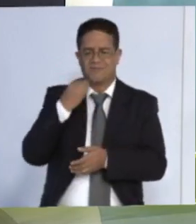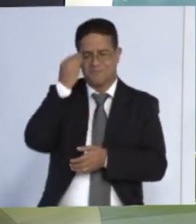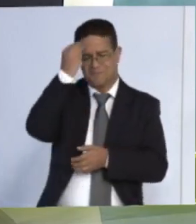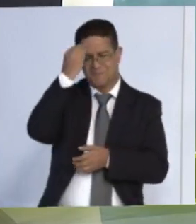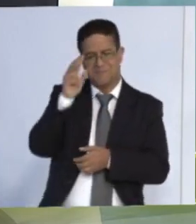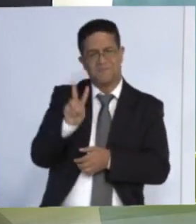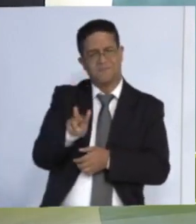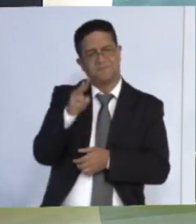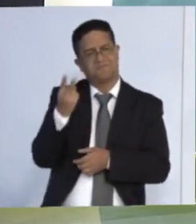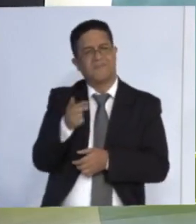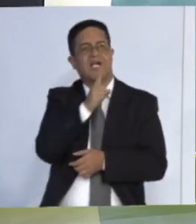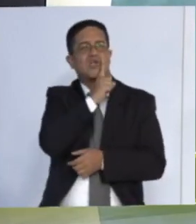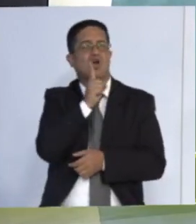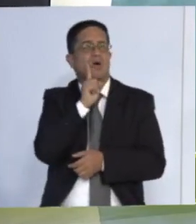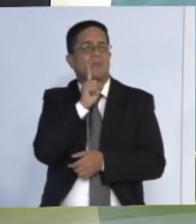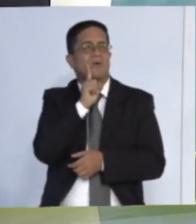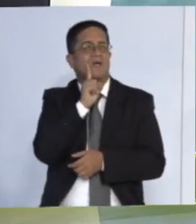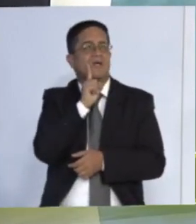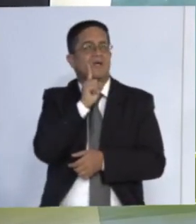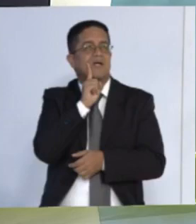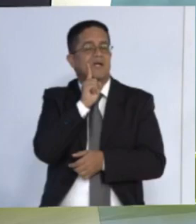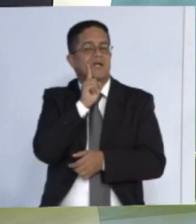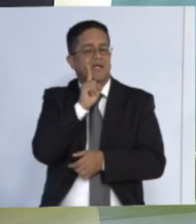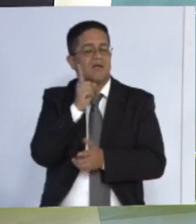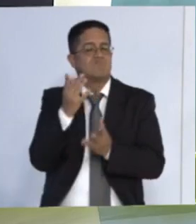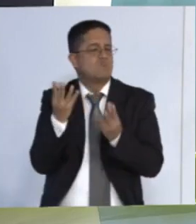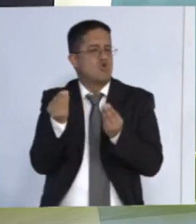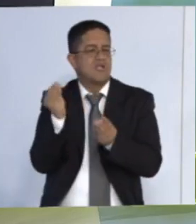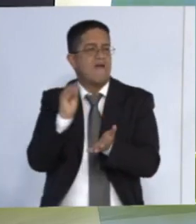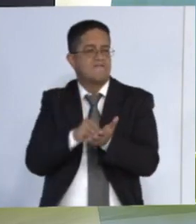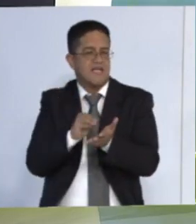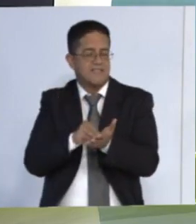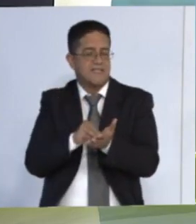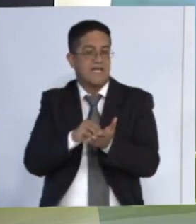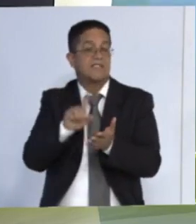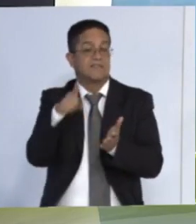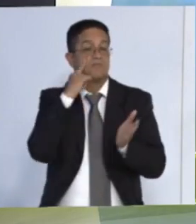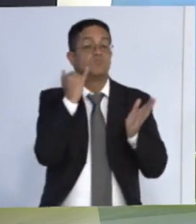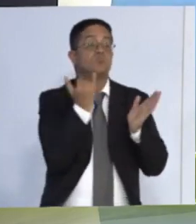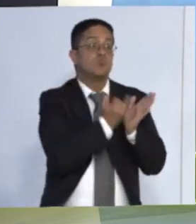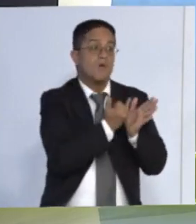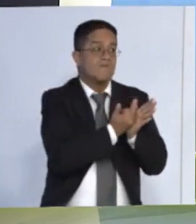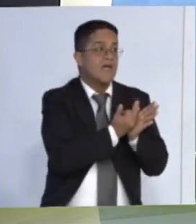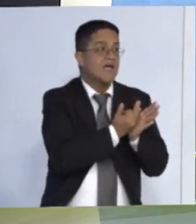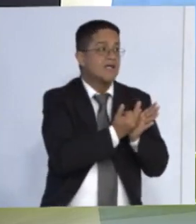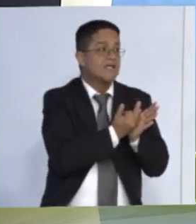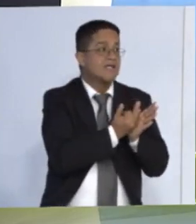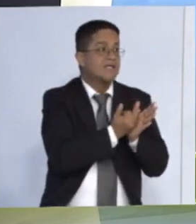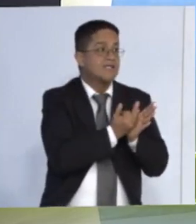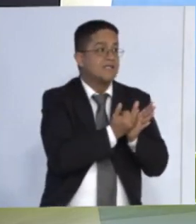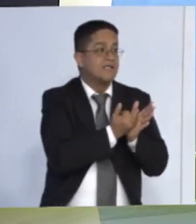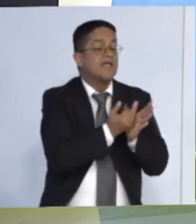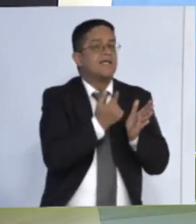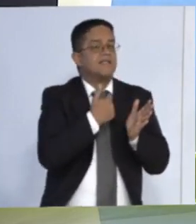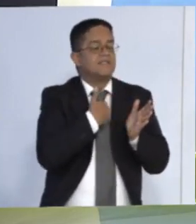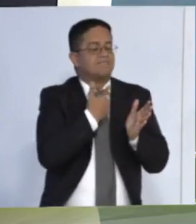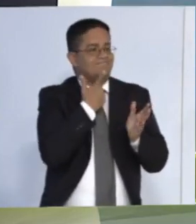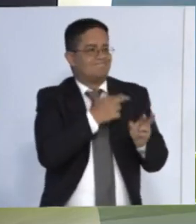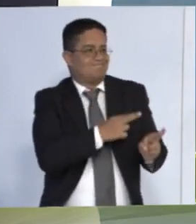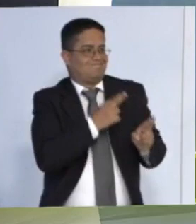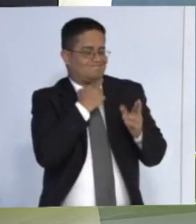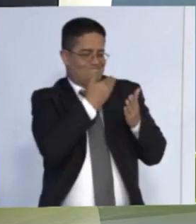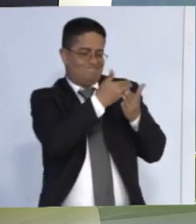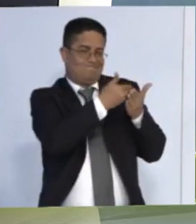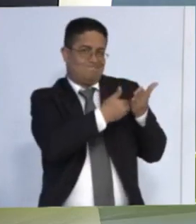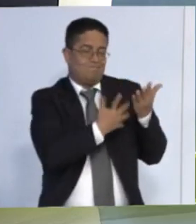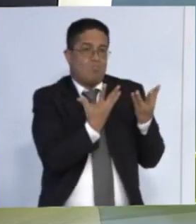el diccionario, en repetidas ocasiones. Me hice una prueba y salí alérgico a una larga lista de cosas,